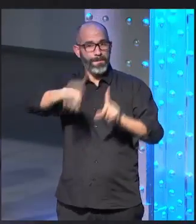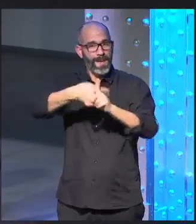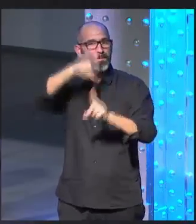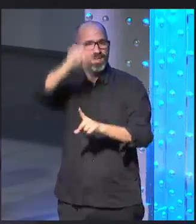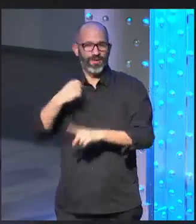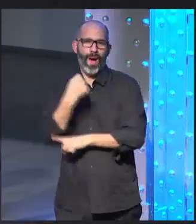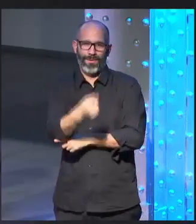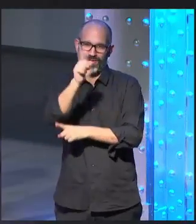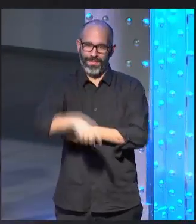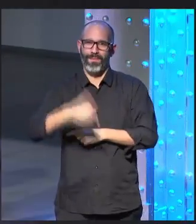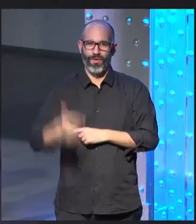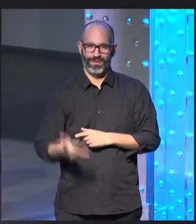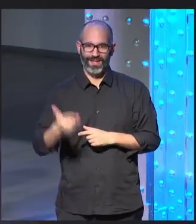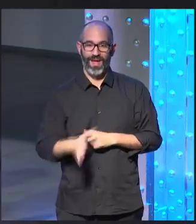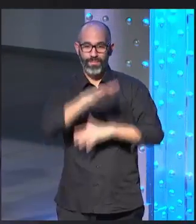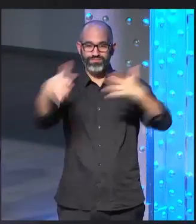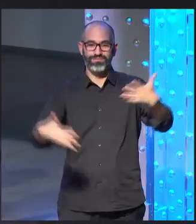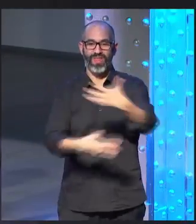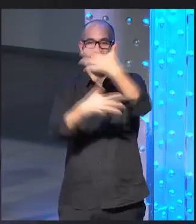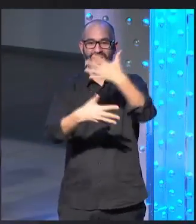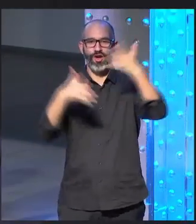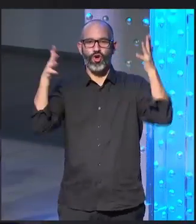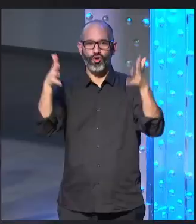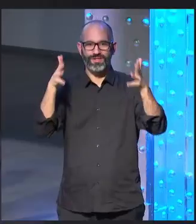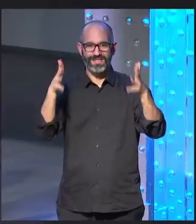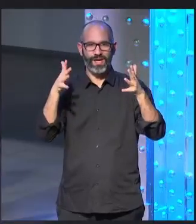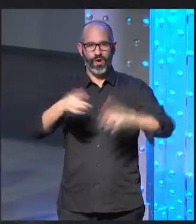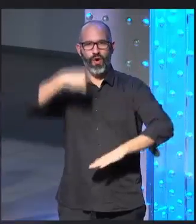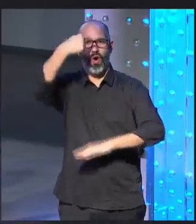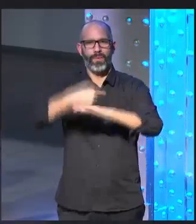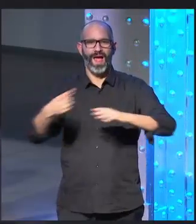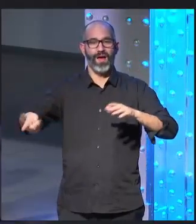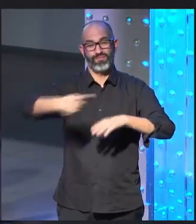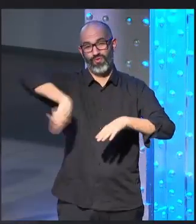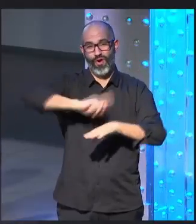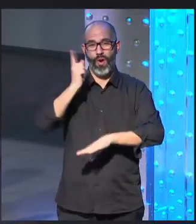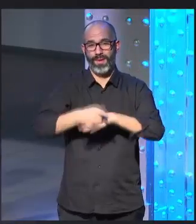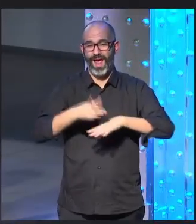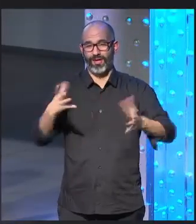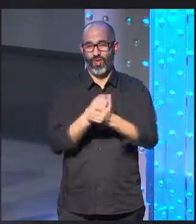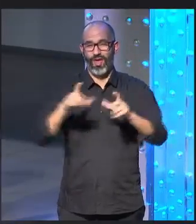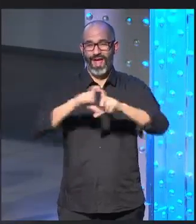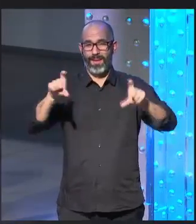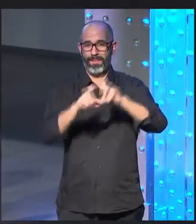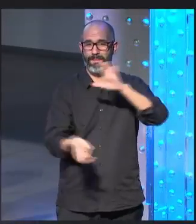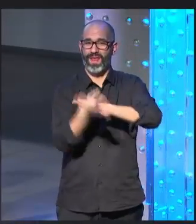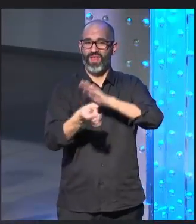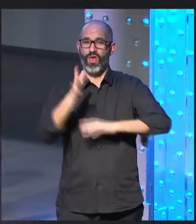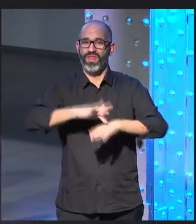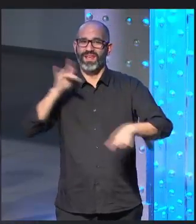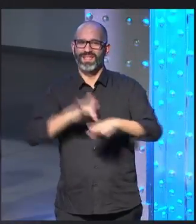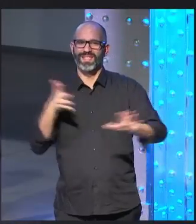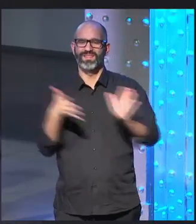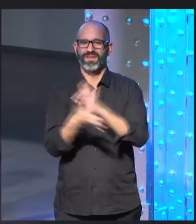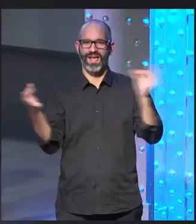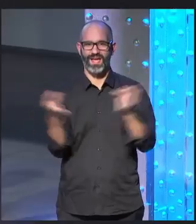por último, la de esta 10 consejo o guía para un emprendedor digital sería: